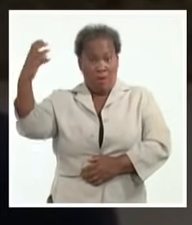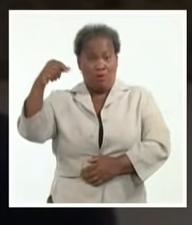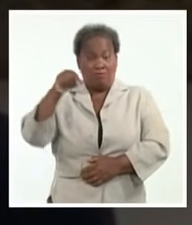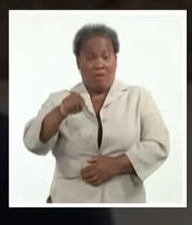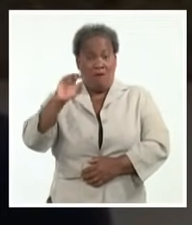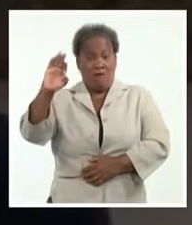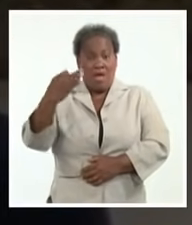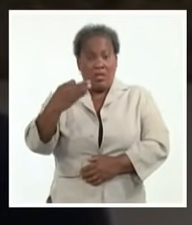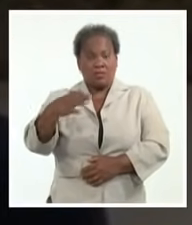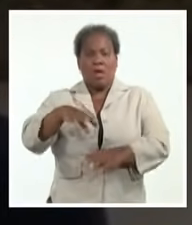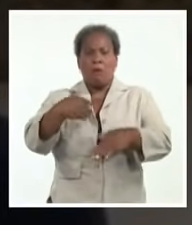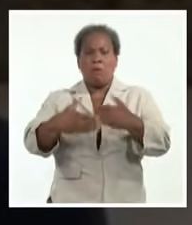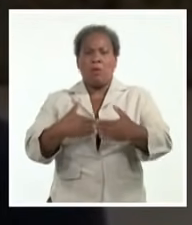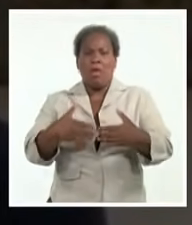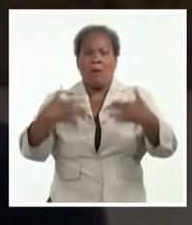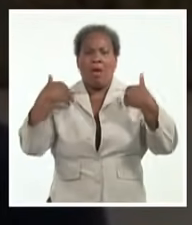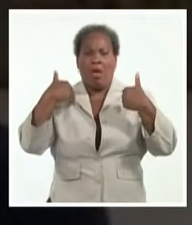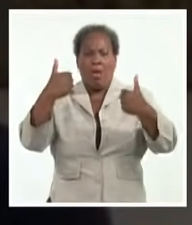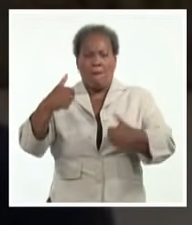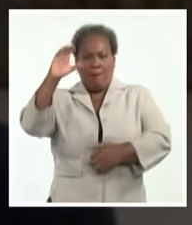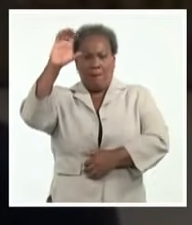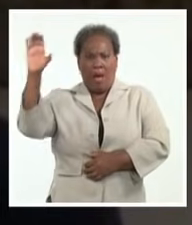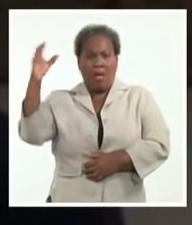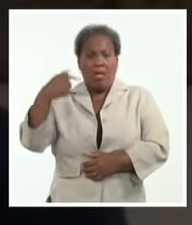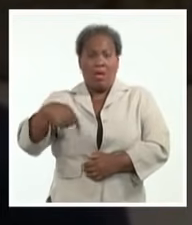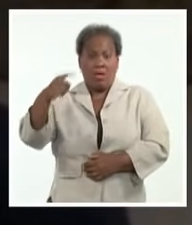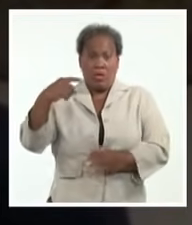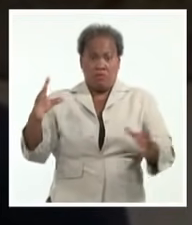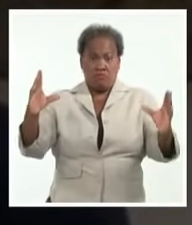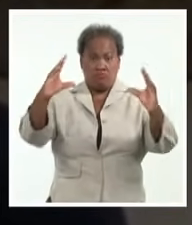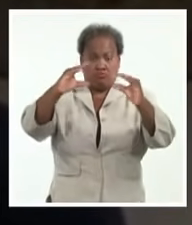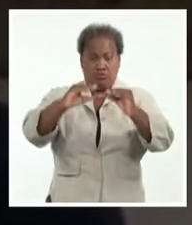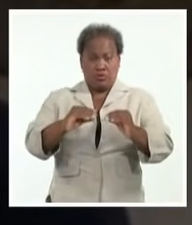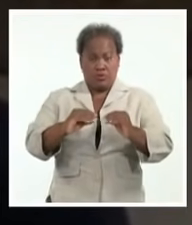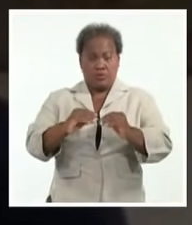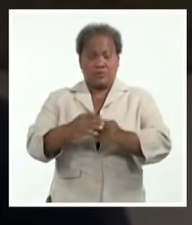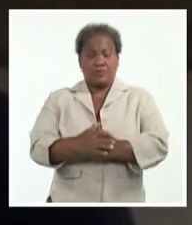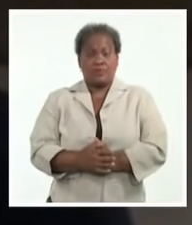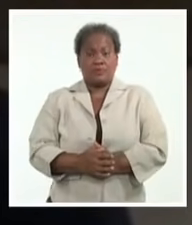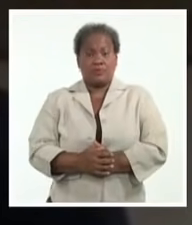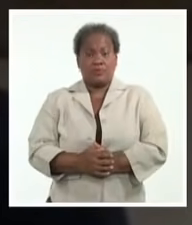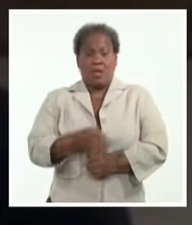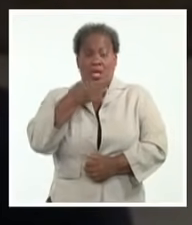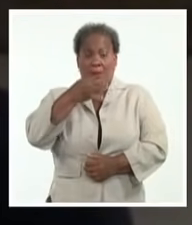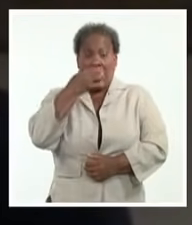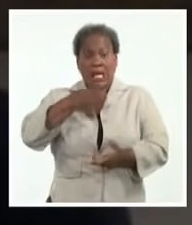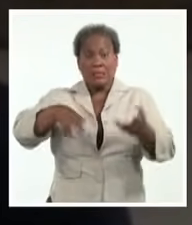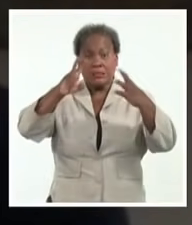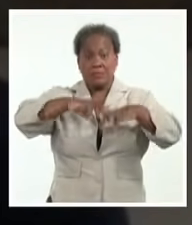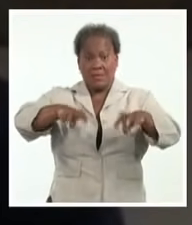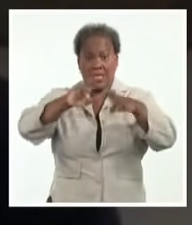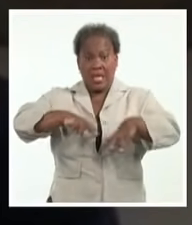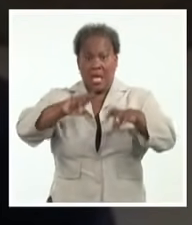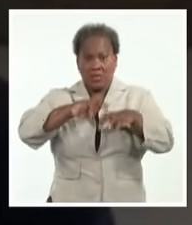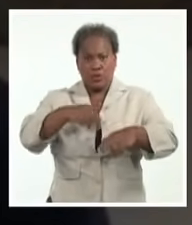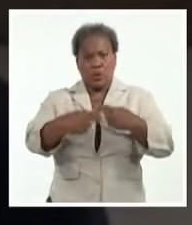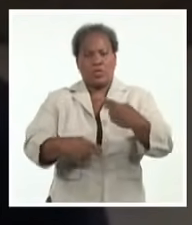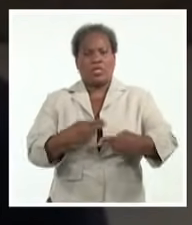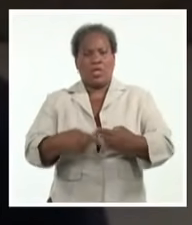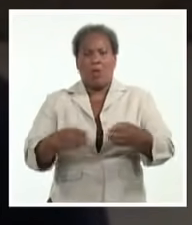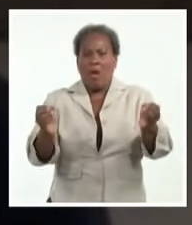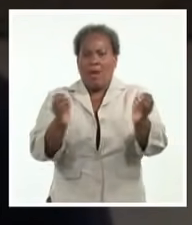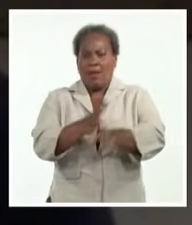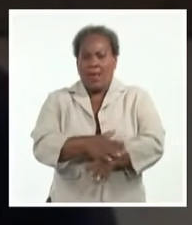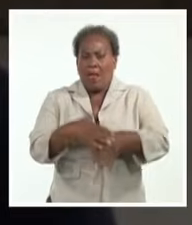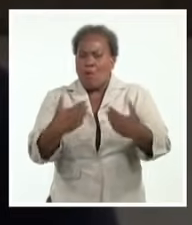la embajada, los actos ocurridos anoche contra nuestra embajada, señalando que una investigación estaba en curso para esclarecer lo